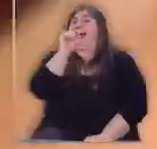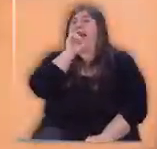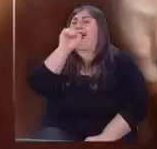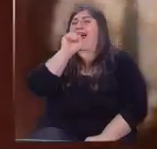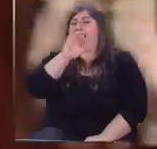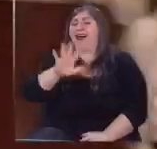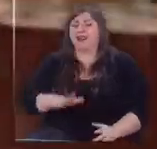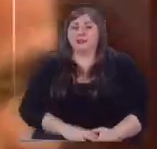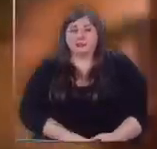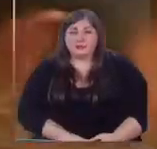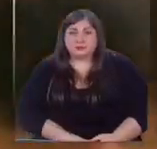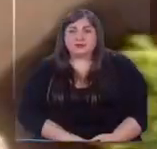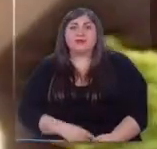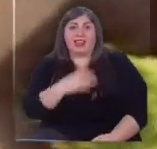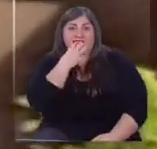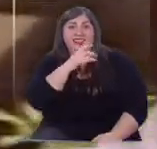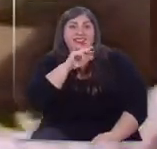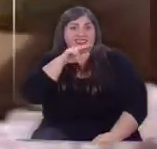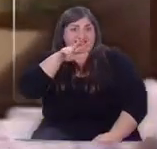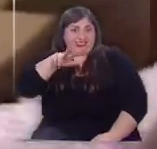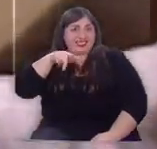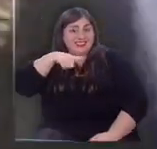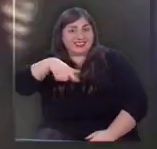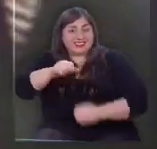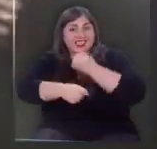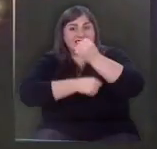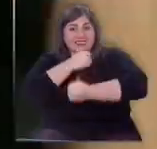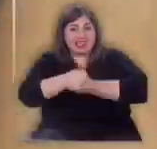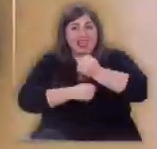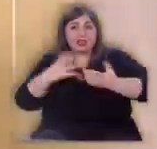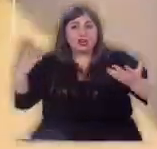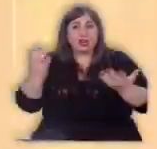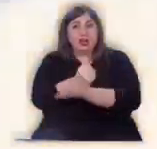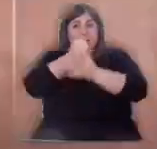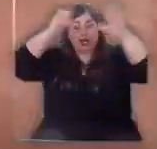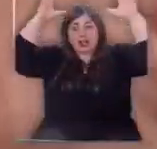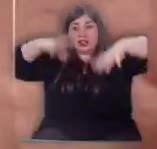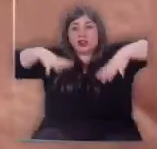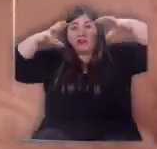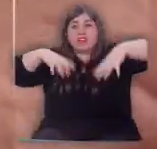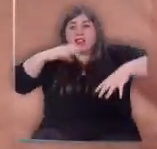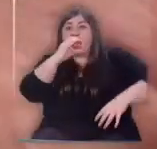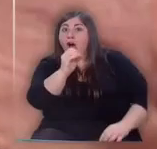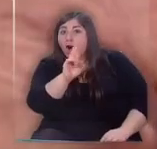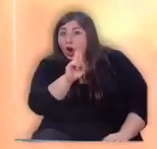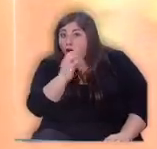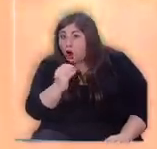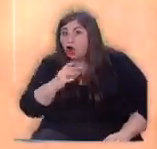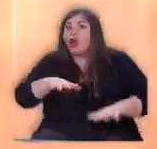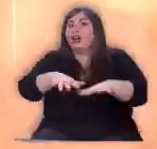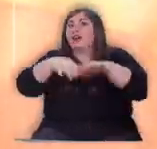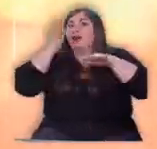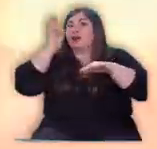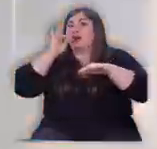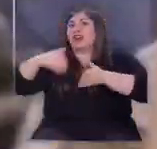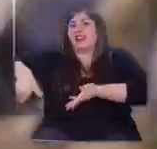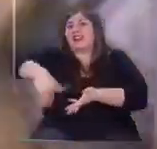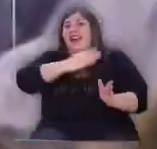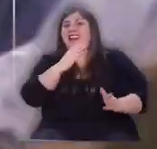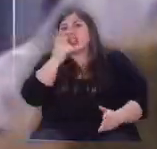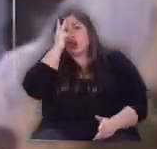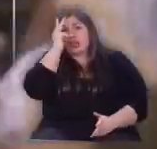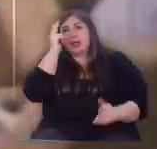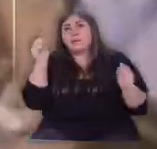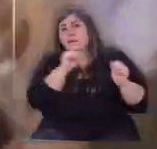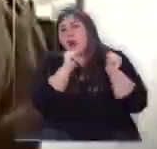Lo conocimos hace 17 años cuando supuestamente logró que lloviera oro en sus reuniones de calle Coquimbo con San Diego.